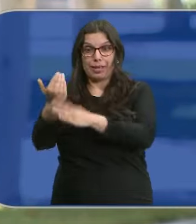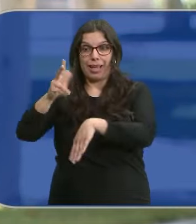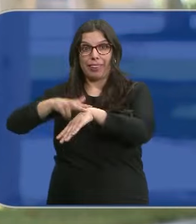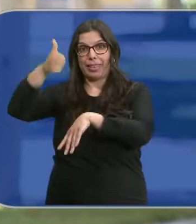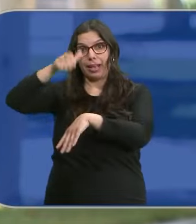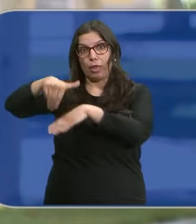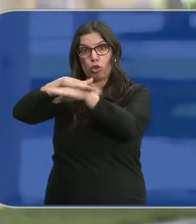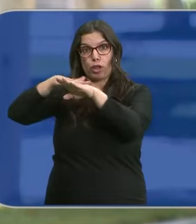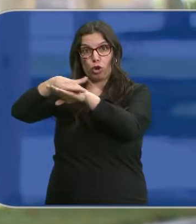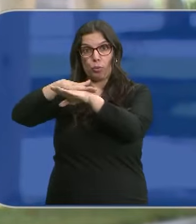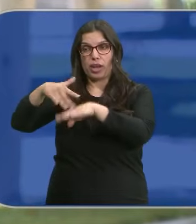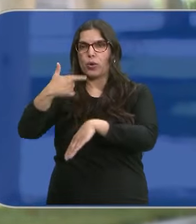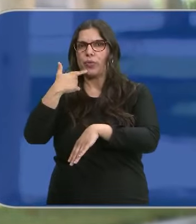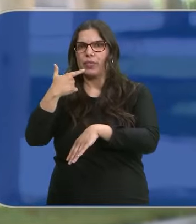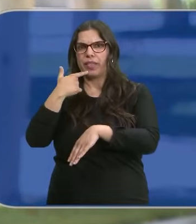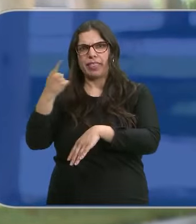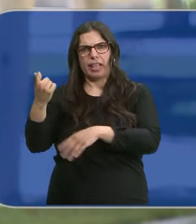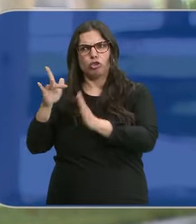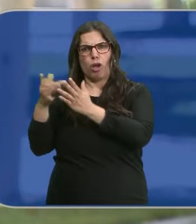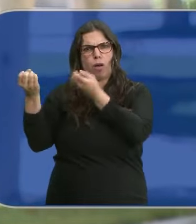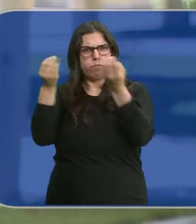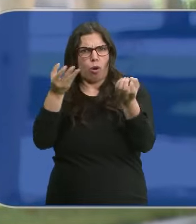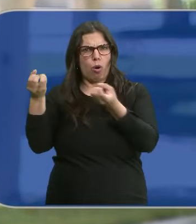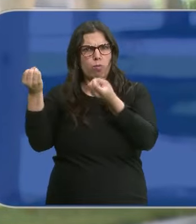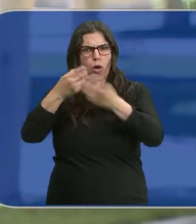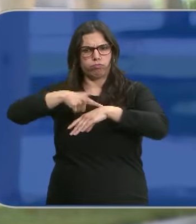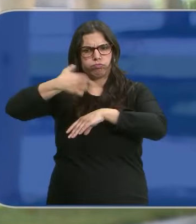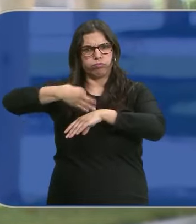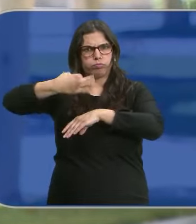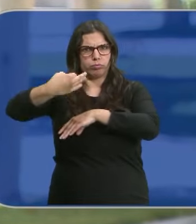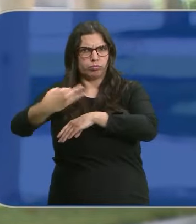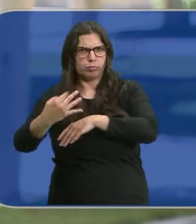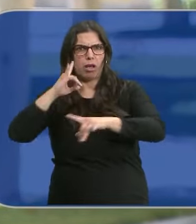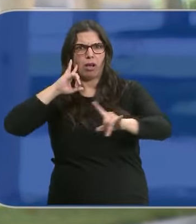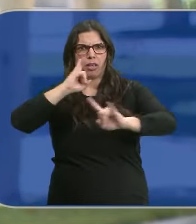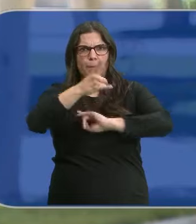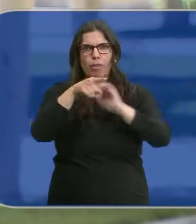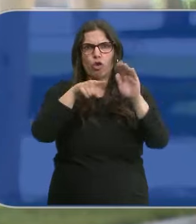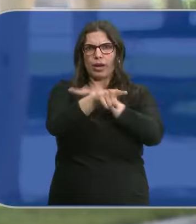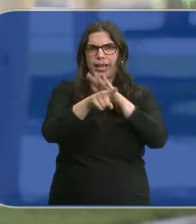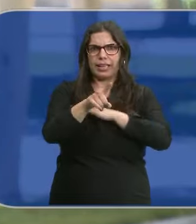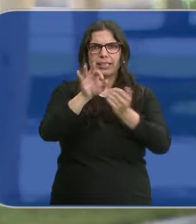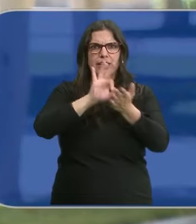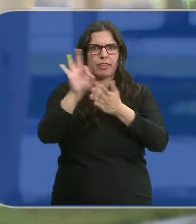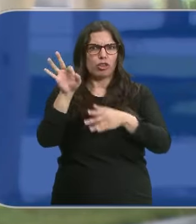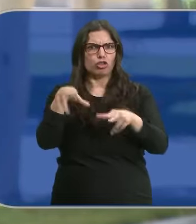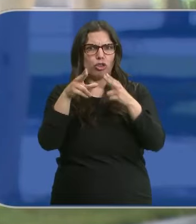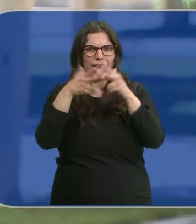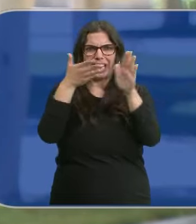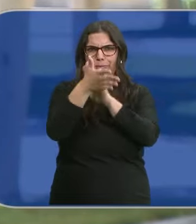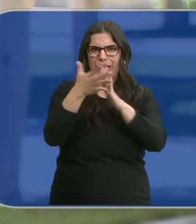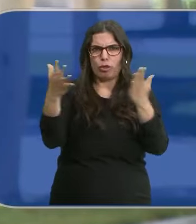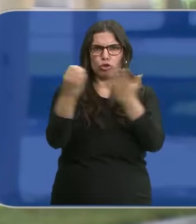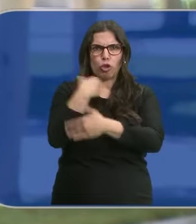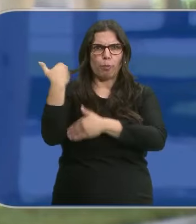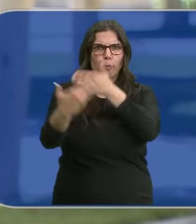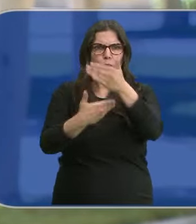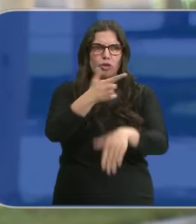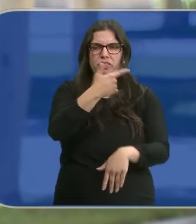el delegado del Gobierno en Castilla y León, que se había producido una llamada a la gerente de Servicios Sociales para informarle de todo el